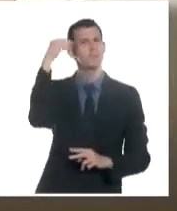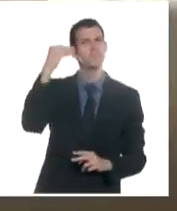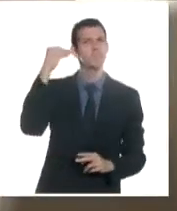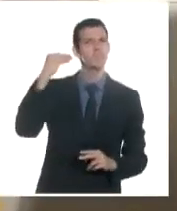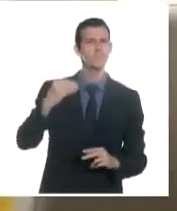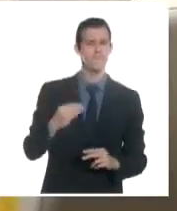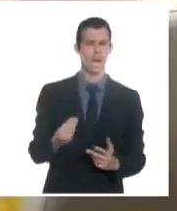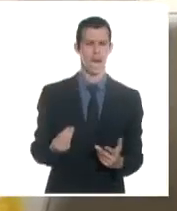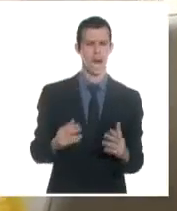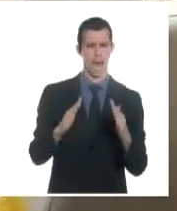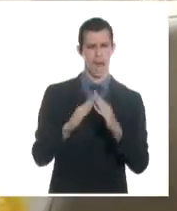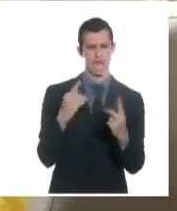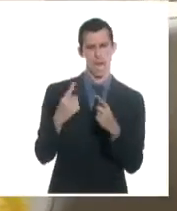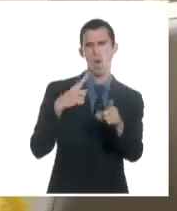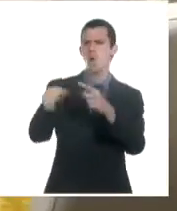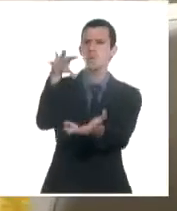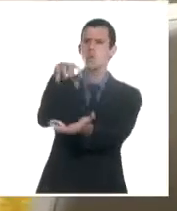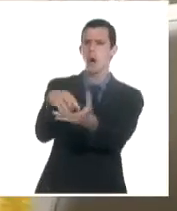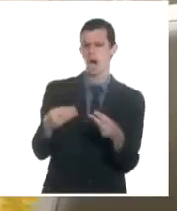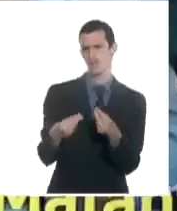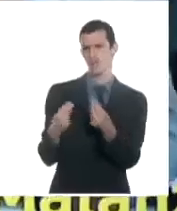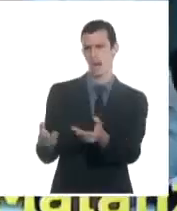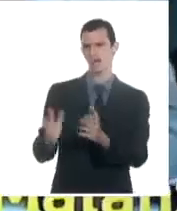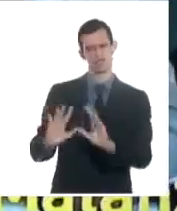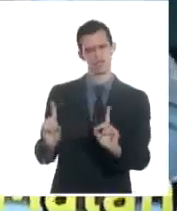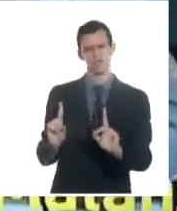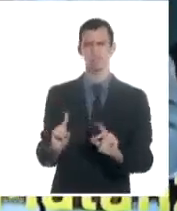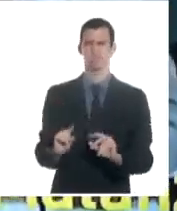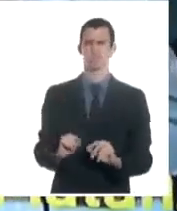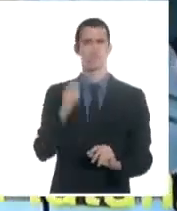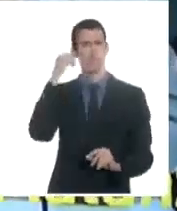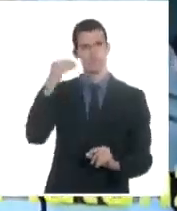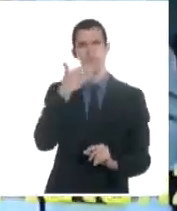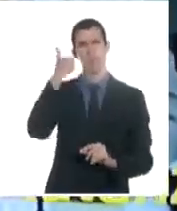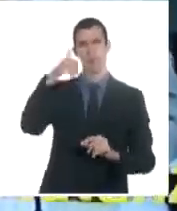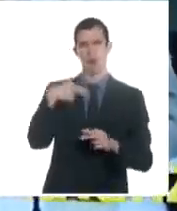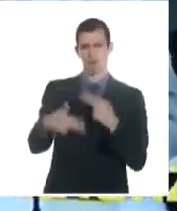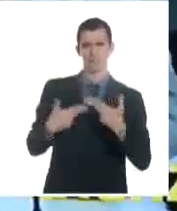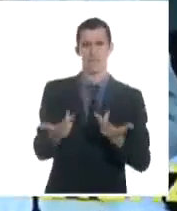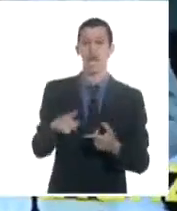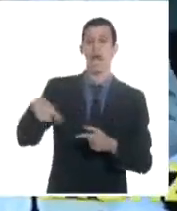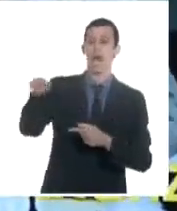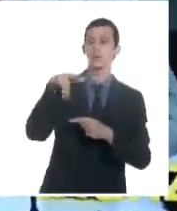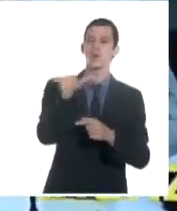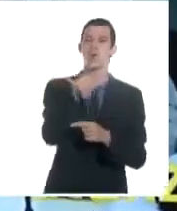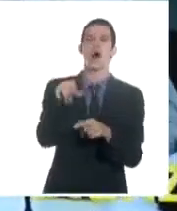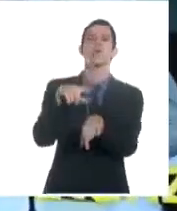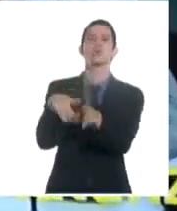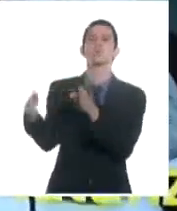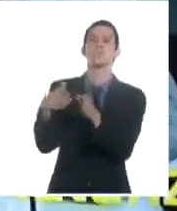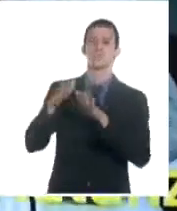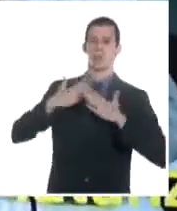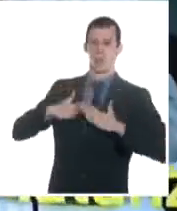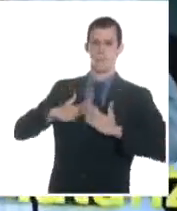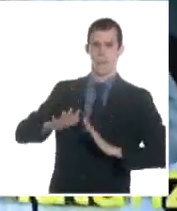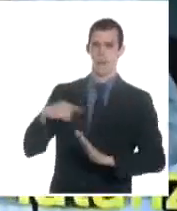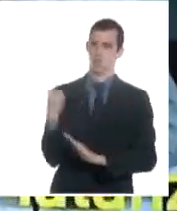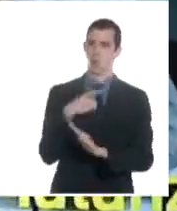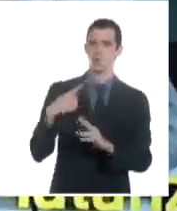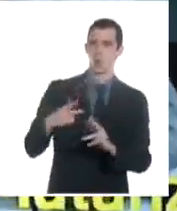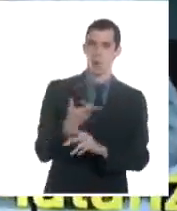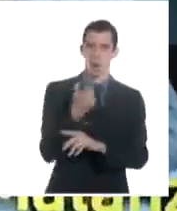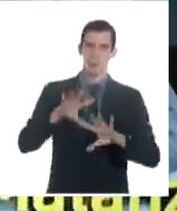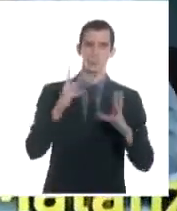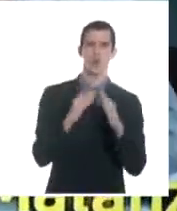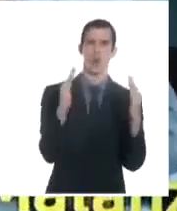de urbanización en el lugar primero para dignificar bien la zona, que es un área nueva de construcción, y por eso no lo habíamos hecho. Además, hay otras